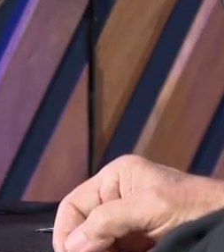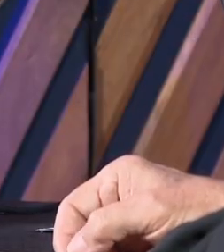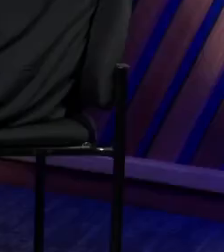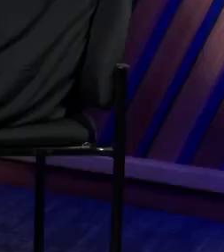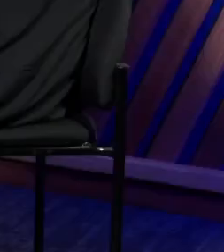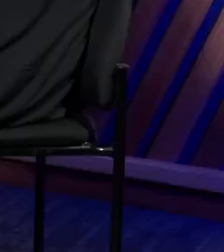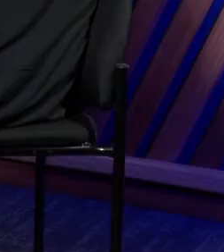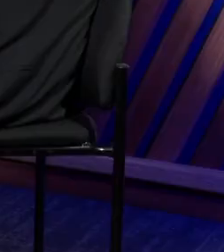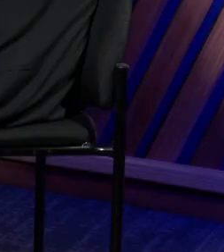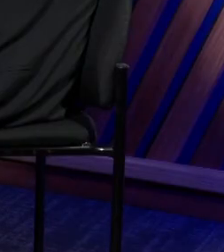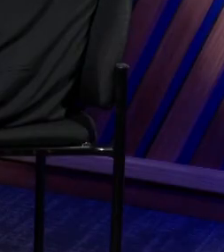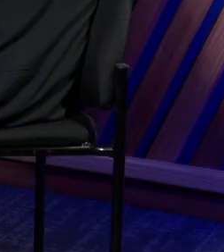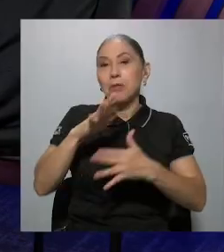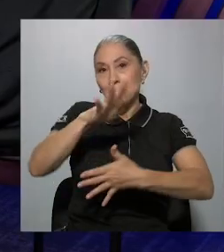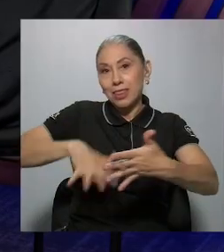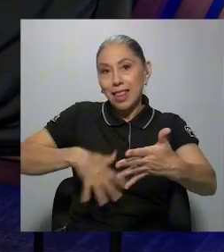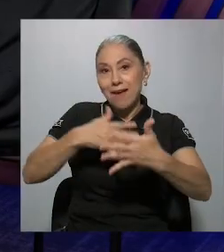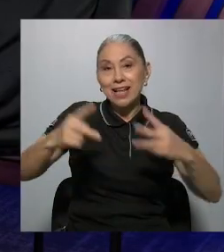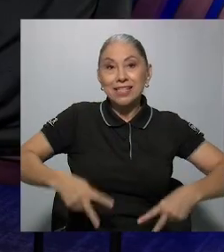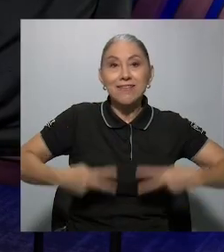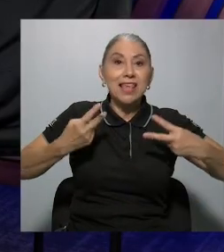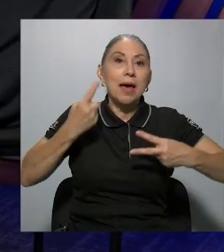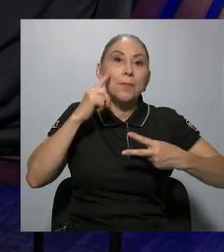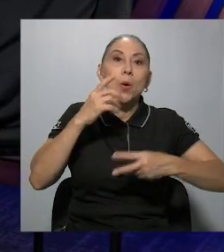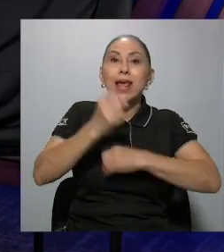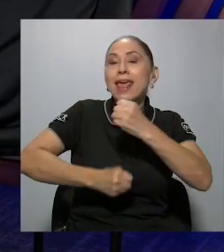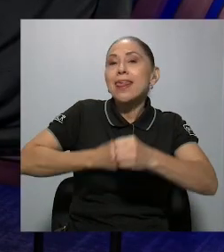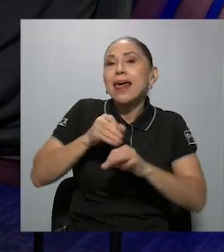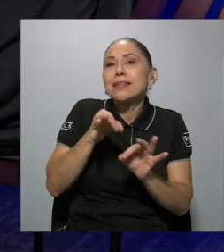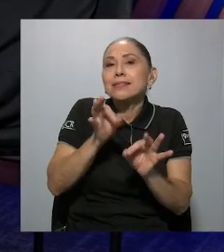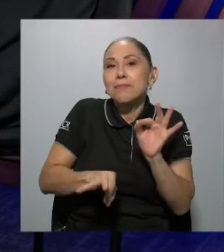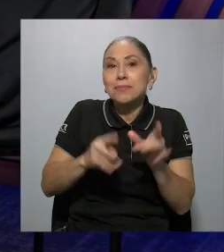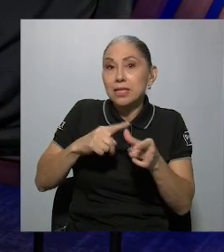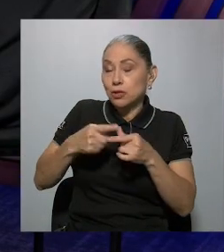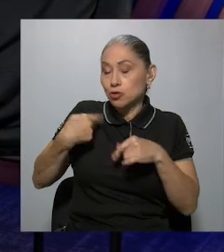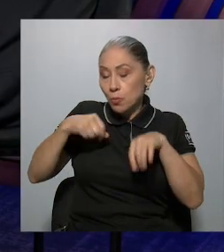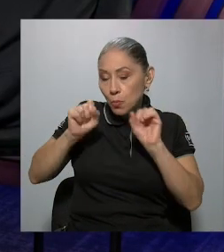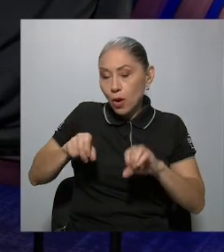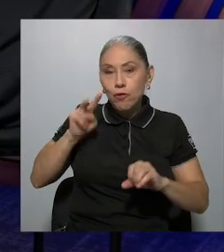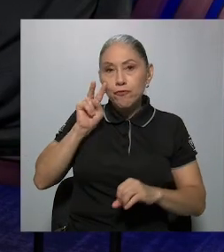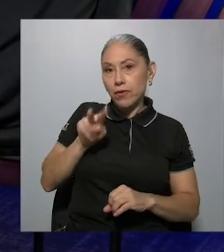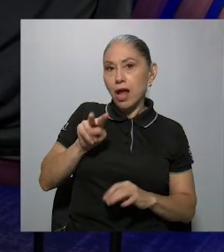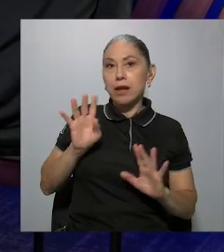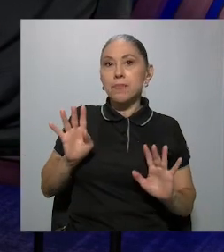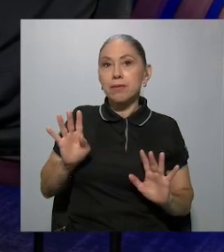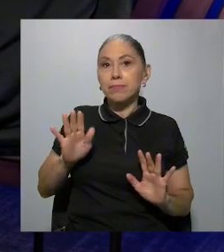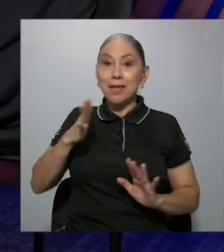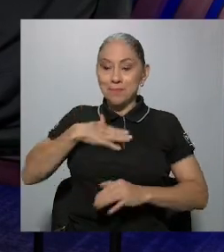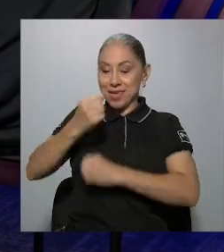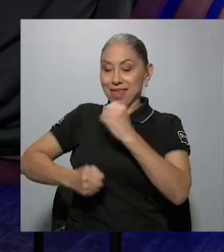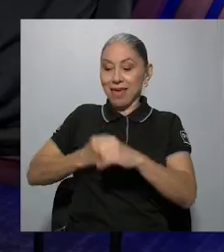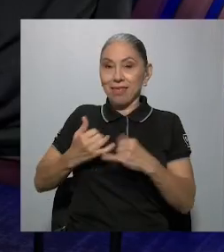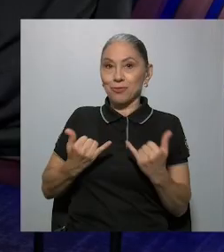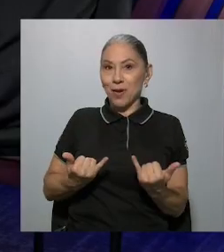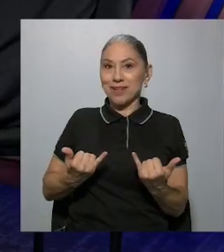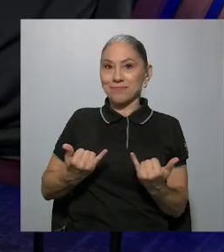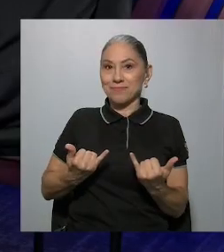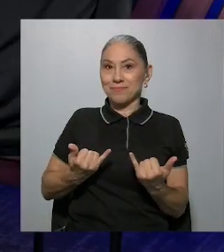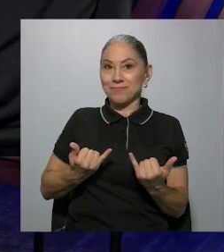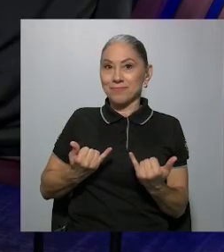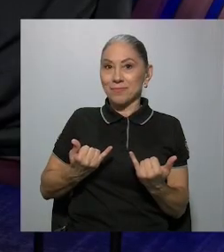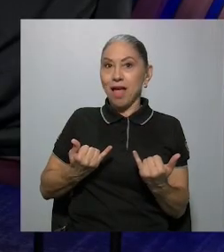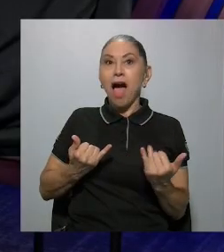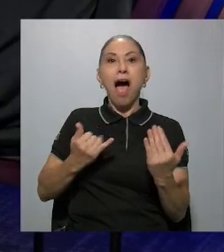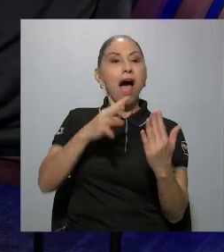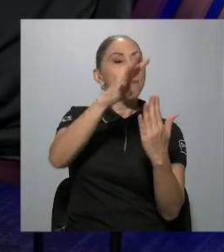Es una esperanza, son tablas de vida por edades simples, entonces yo me puedo fijar mi edad actual y me voy a